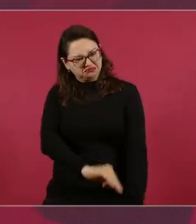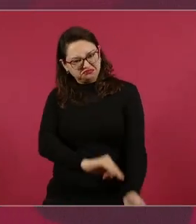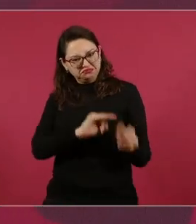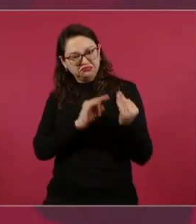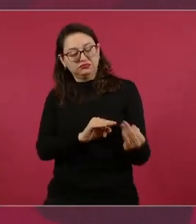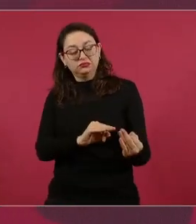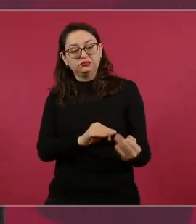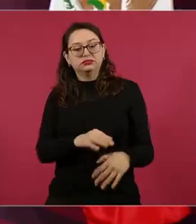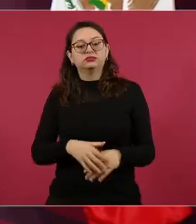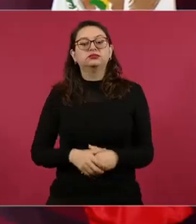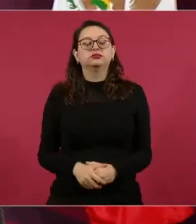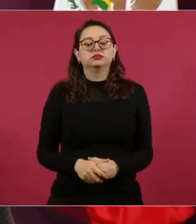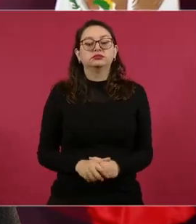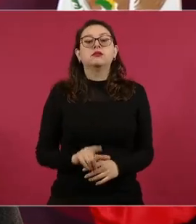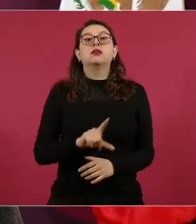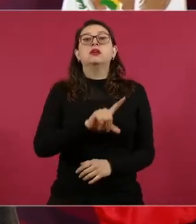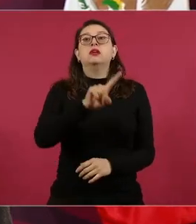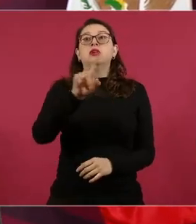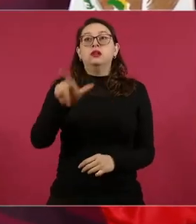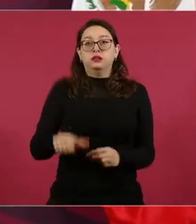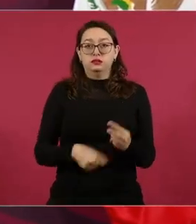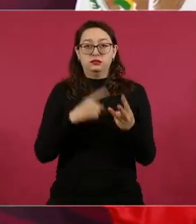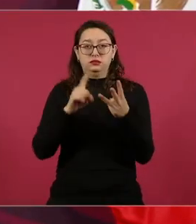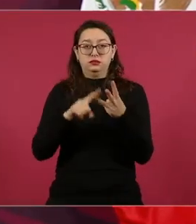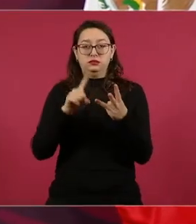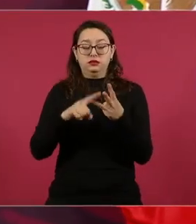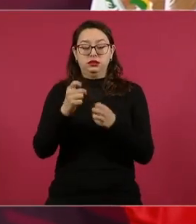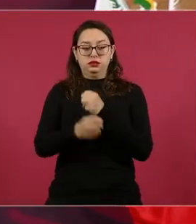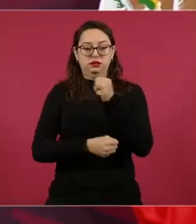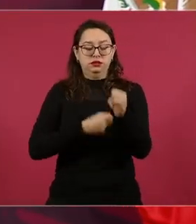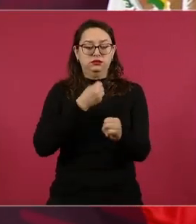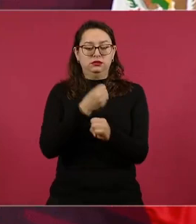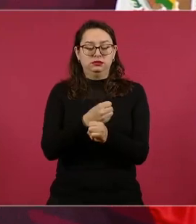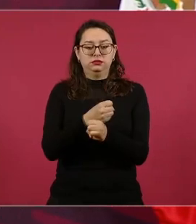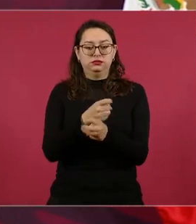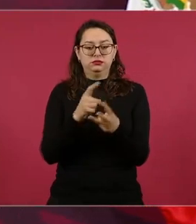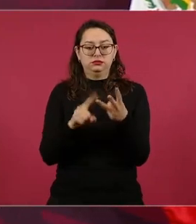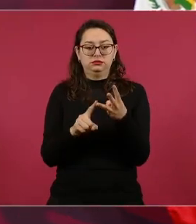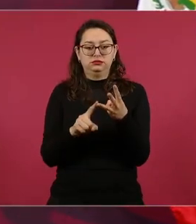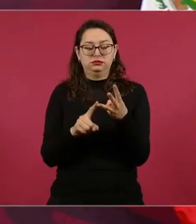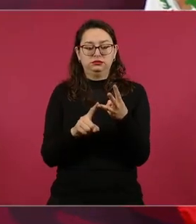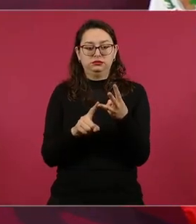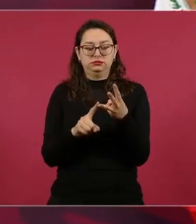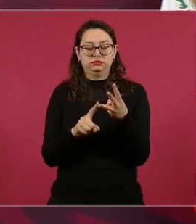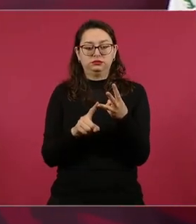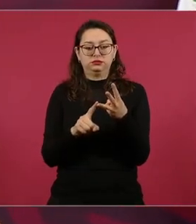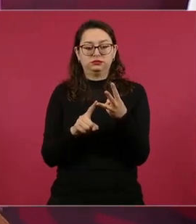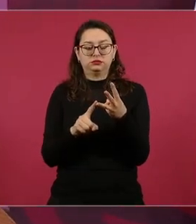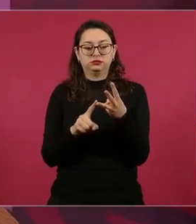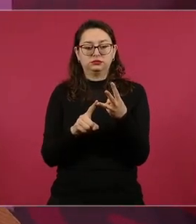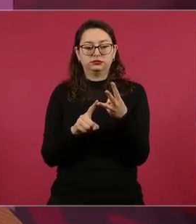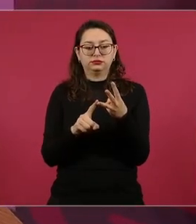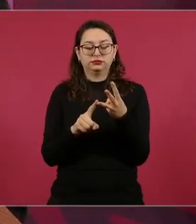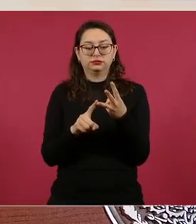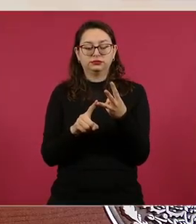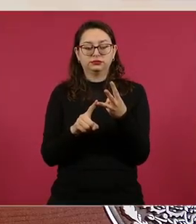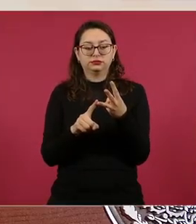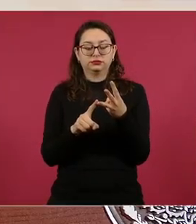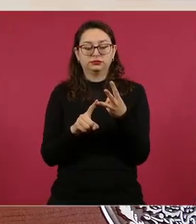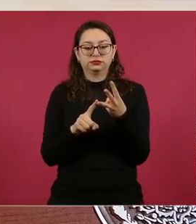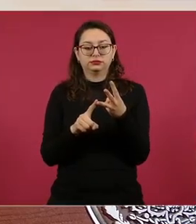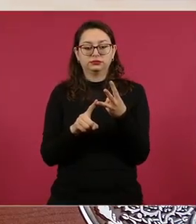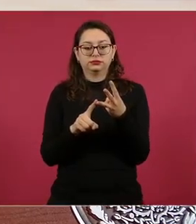Y luego se lo dedicamos al bicentenario. Era Quetzalcóatl como símbolo. Sí.